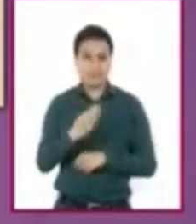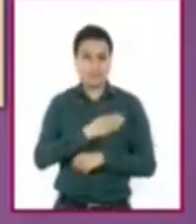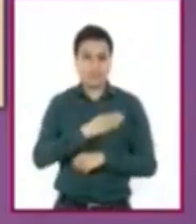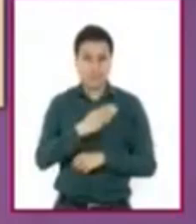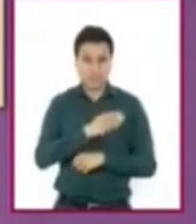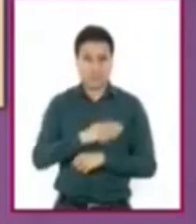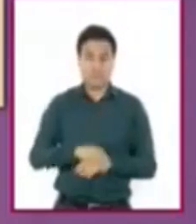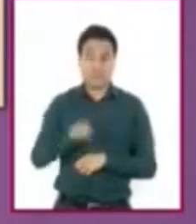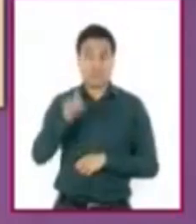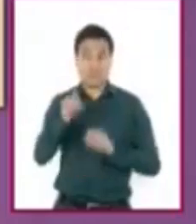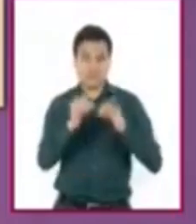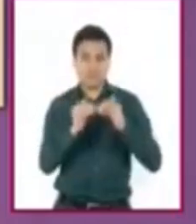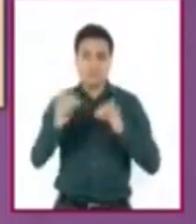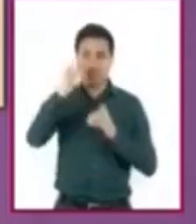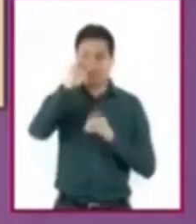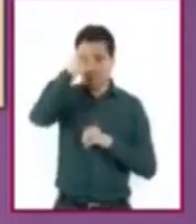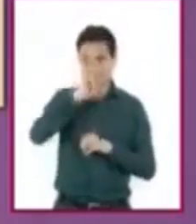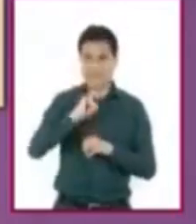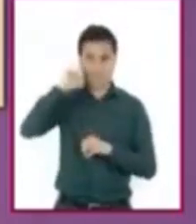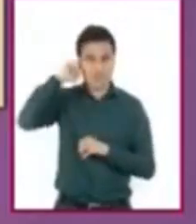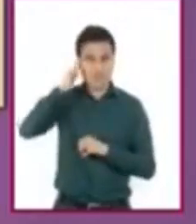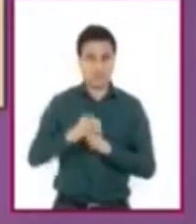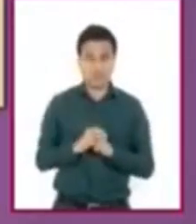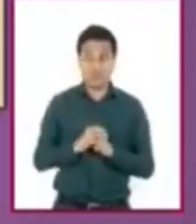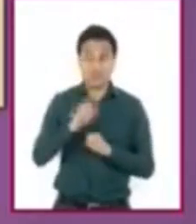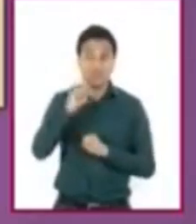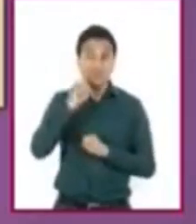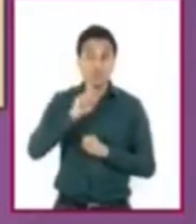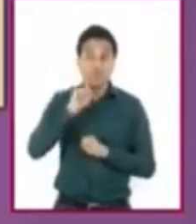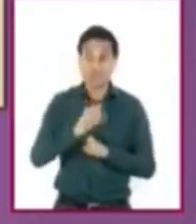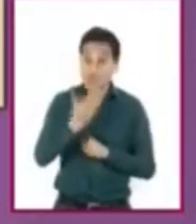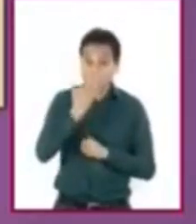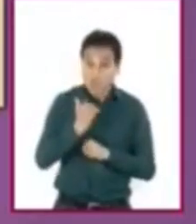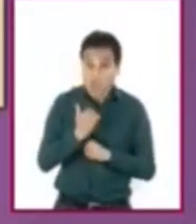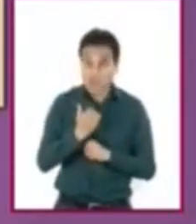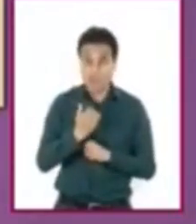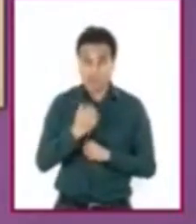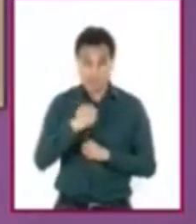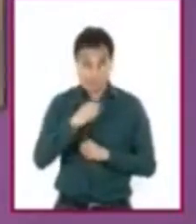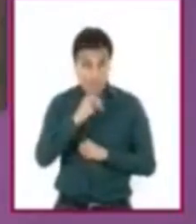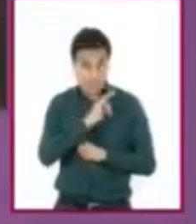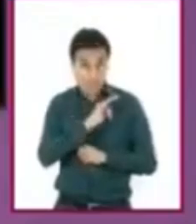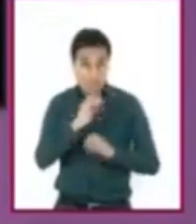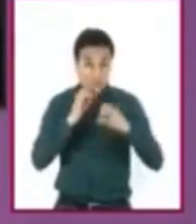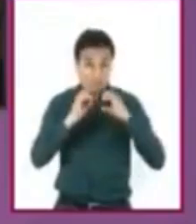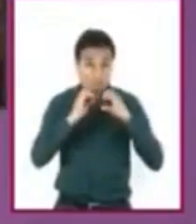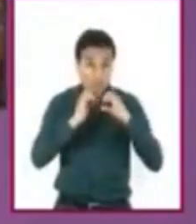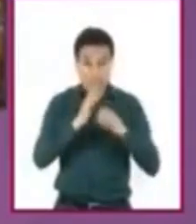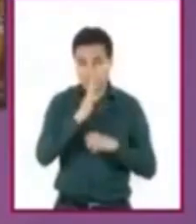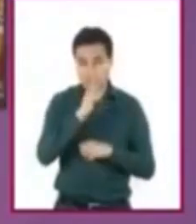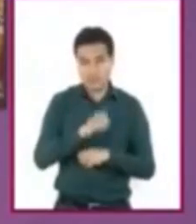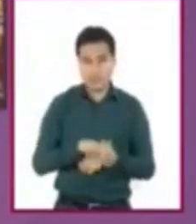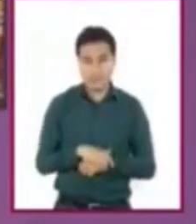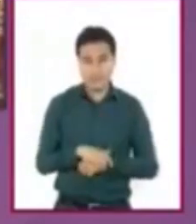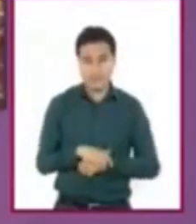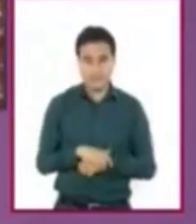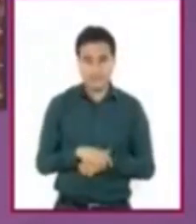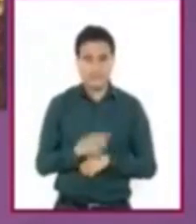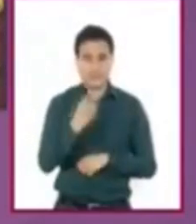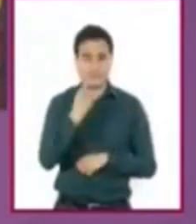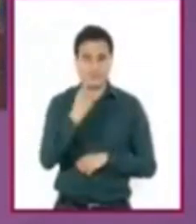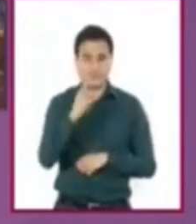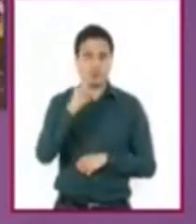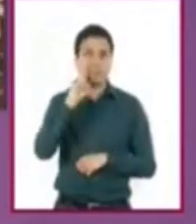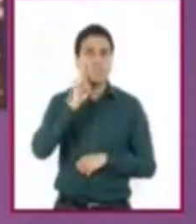España. Sin doña Marina, no podíamos entender la lengua de la Nueva España. Una mujer cercana